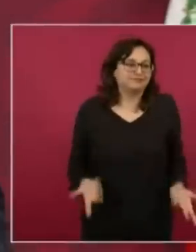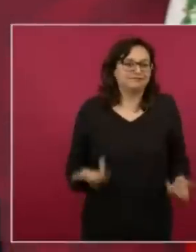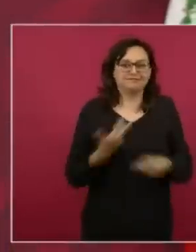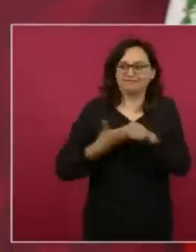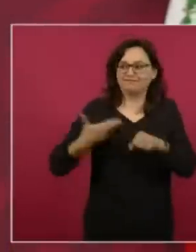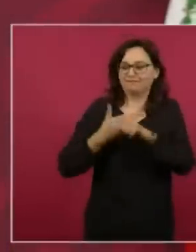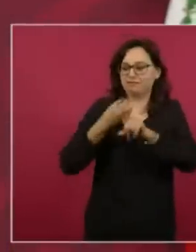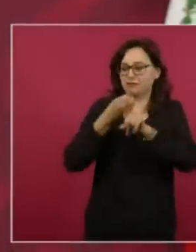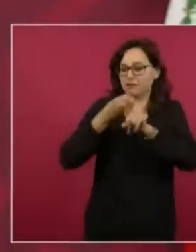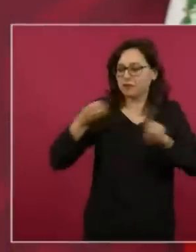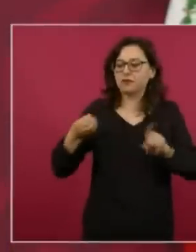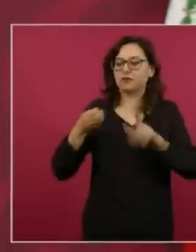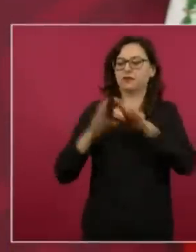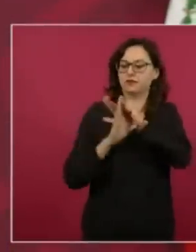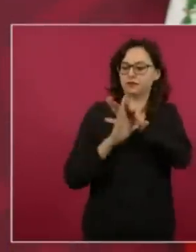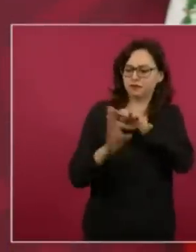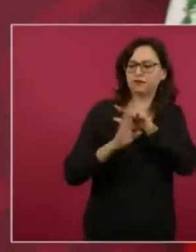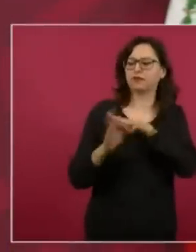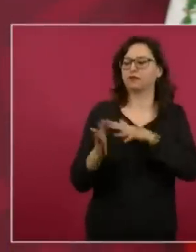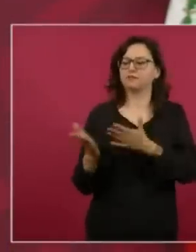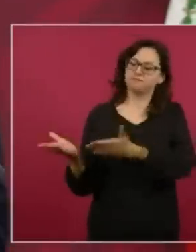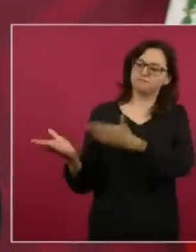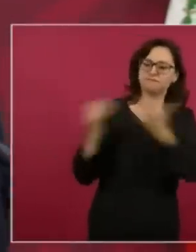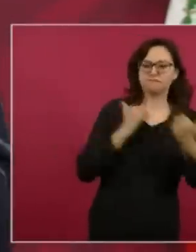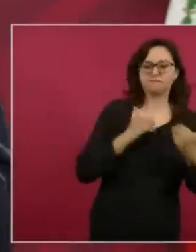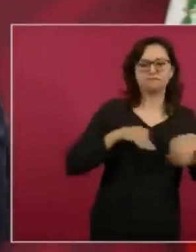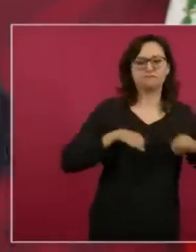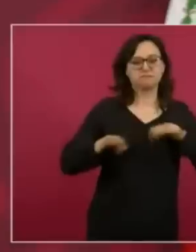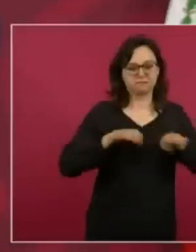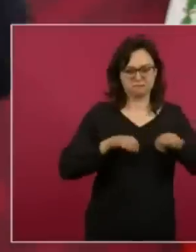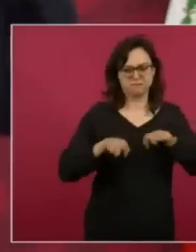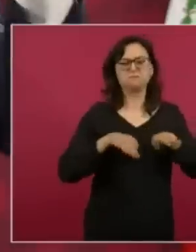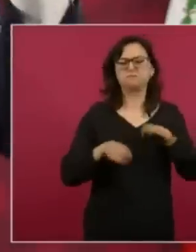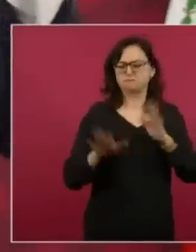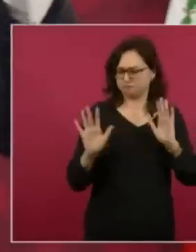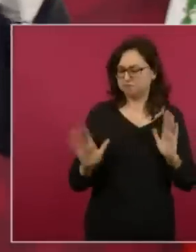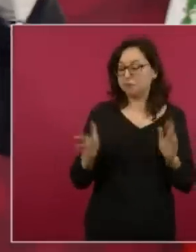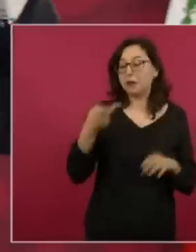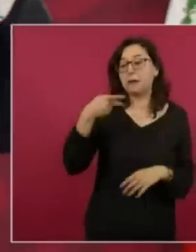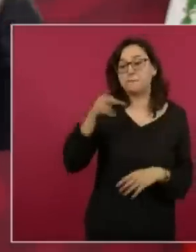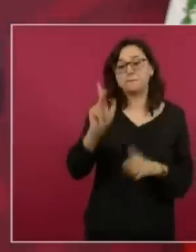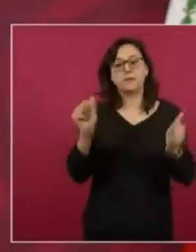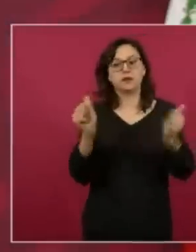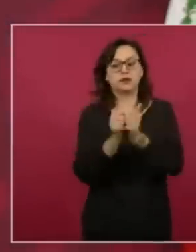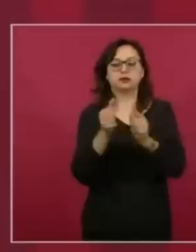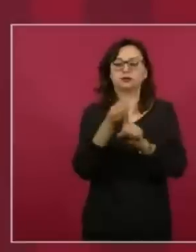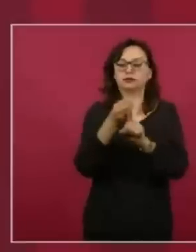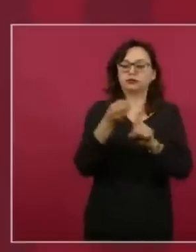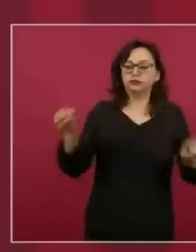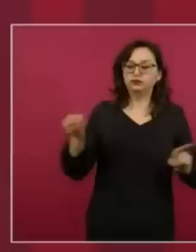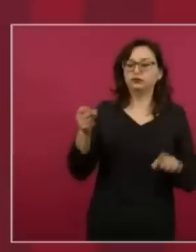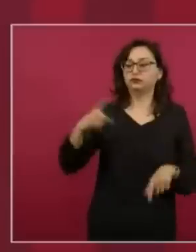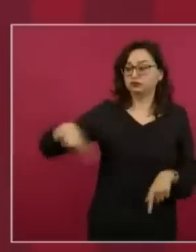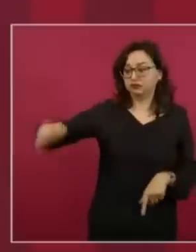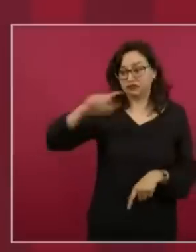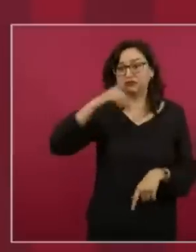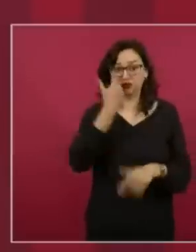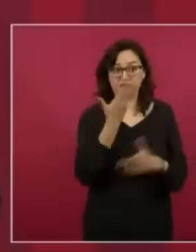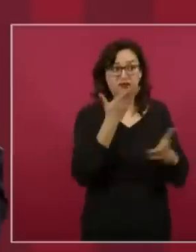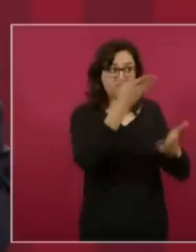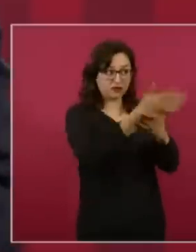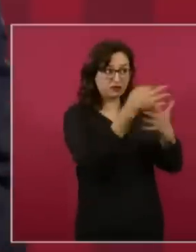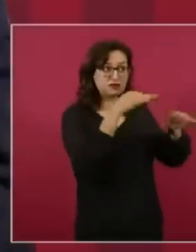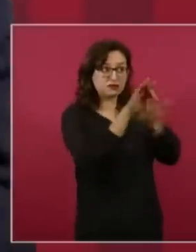estará acompañado del canciller mexicano mar celebrar además de los ministros de defensa luís crecencio sandoval y también el de la marina